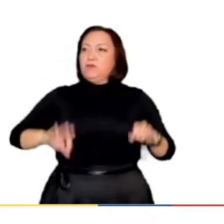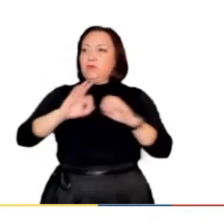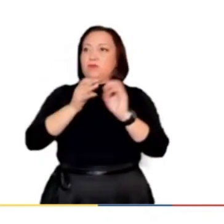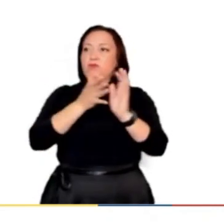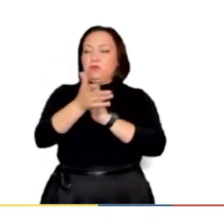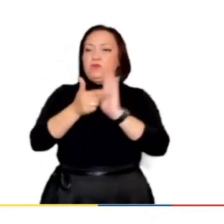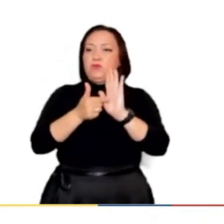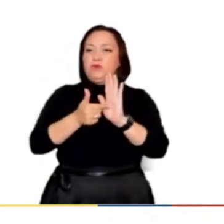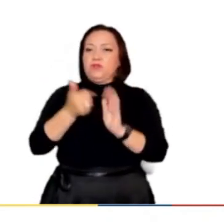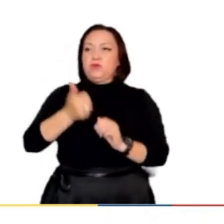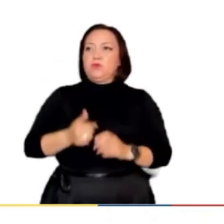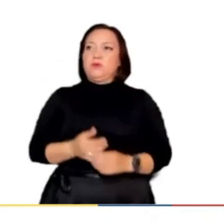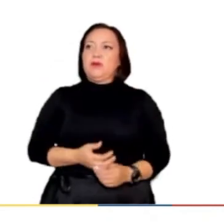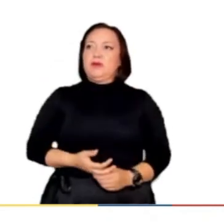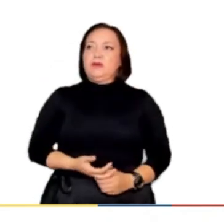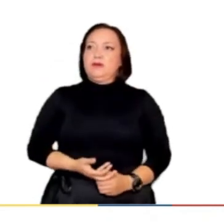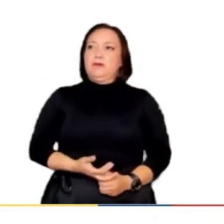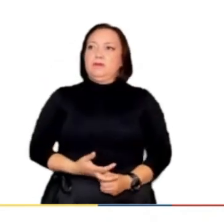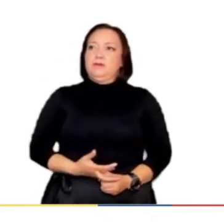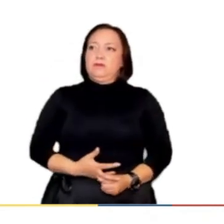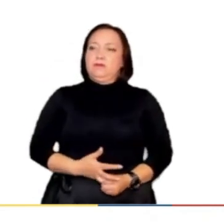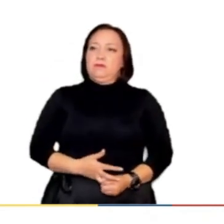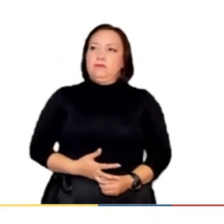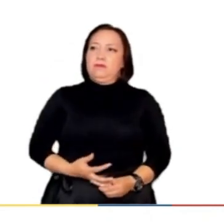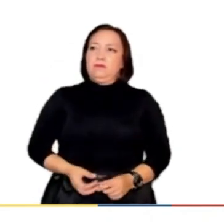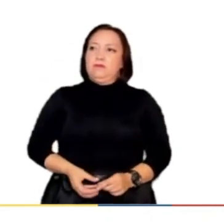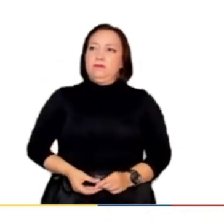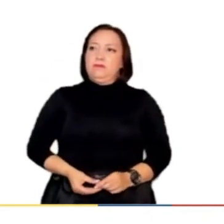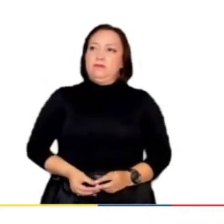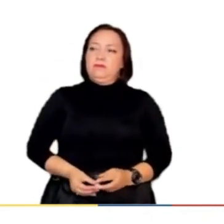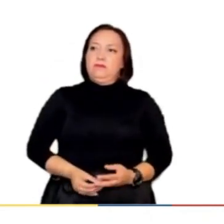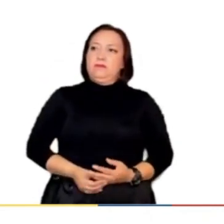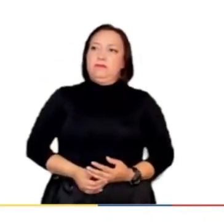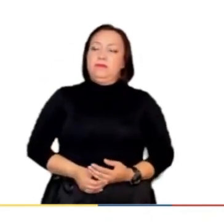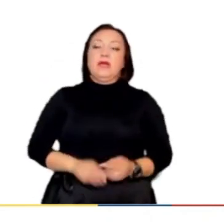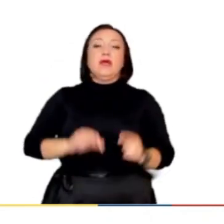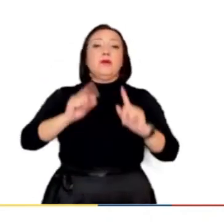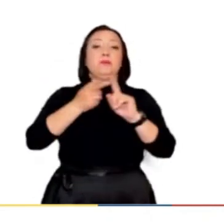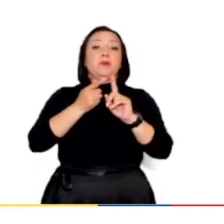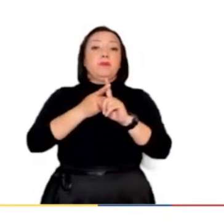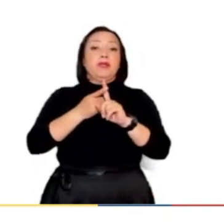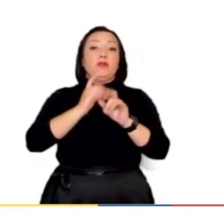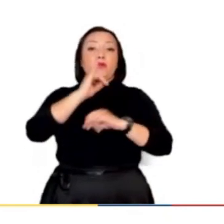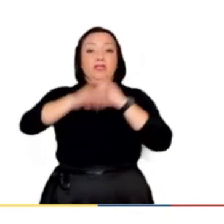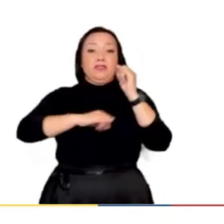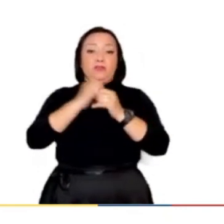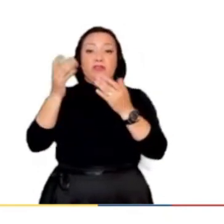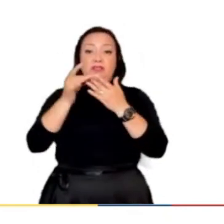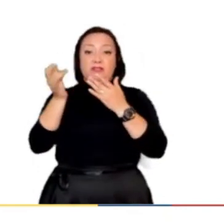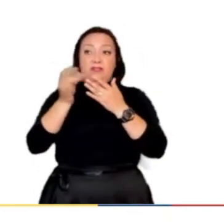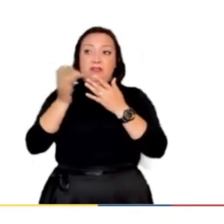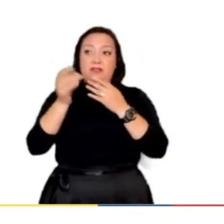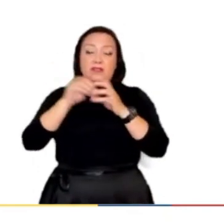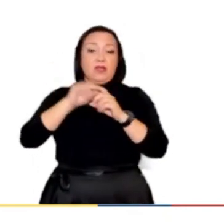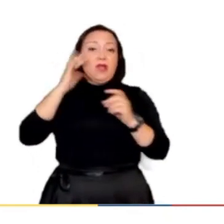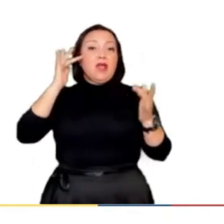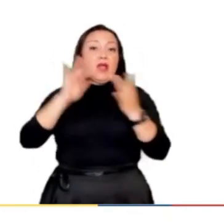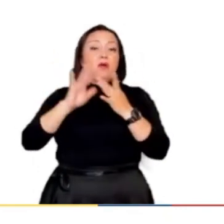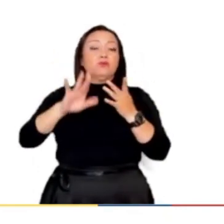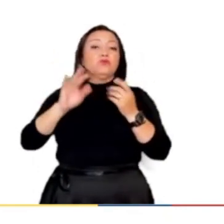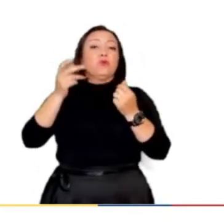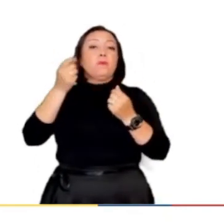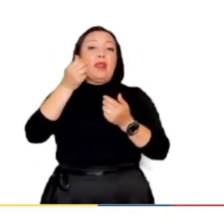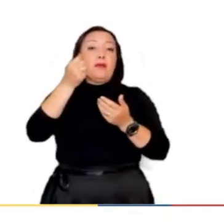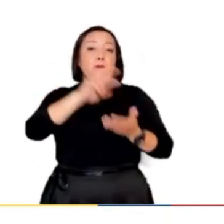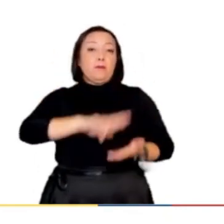hacen tan vigentes. Primero, las operaciones de divisas a través de intermediarios de mercado cambiario para las operaciones de